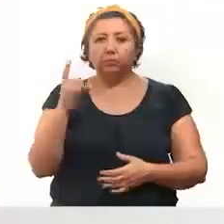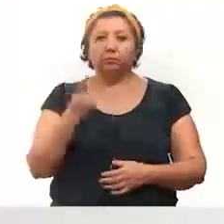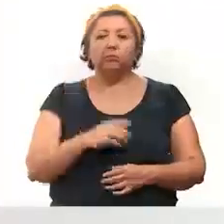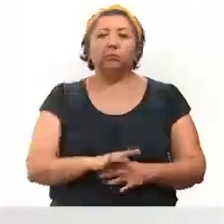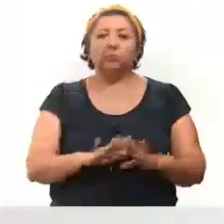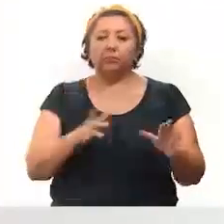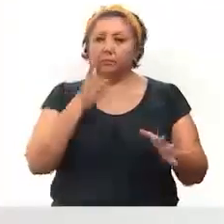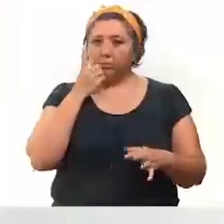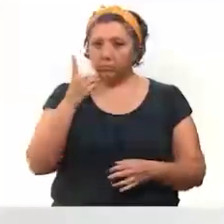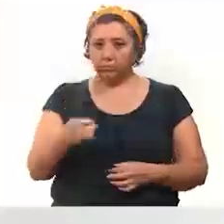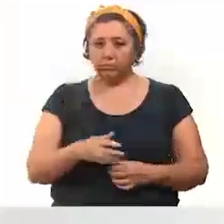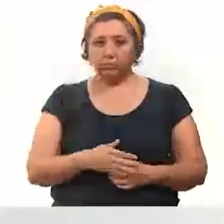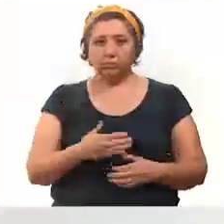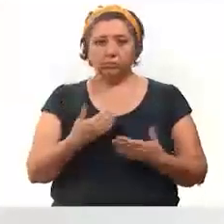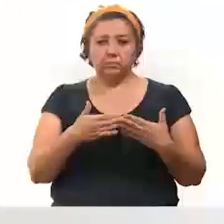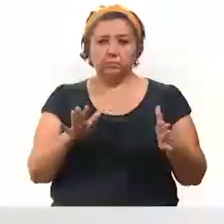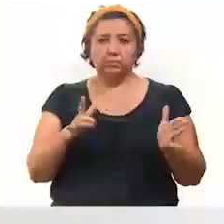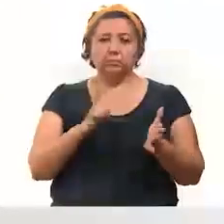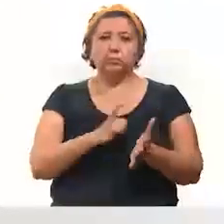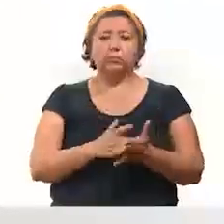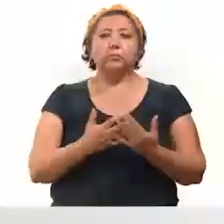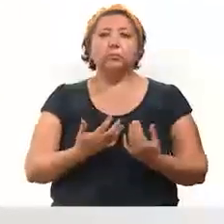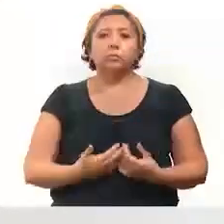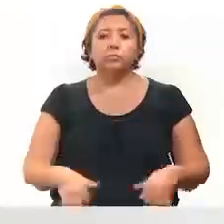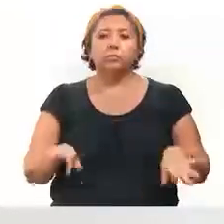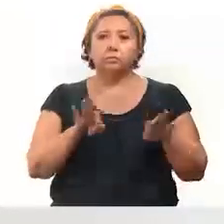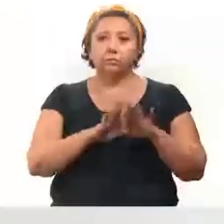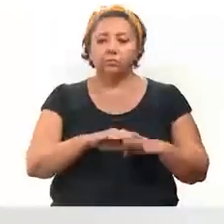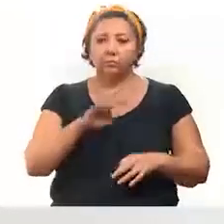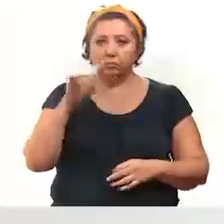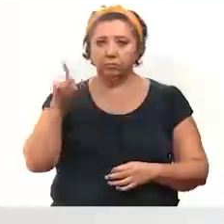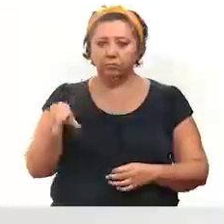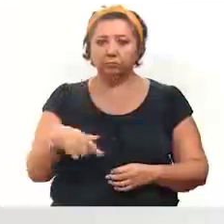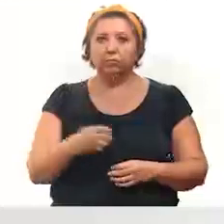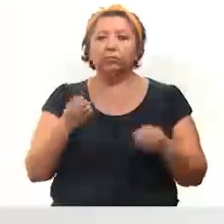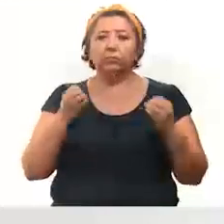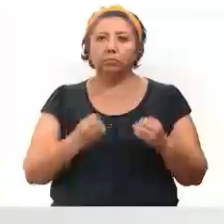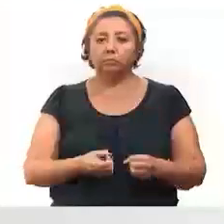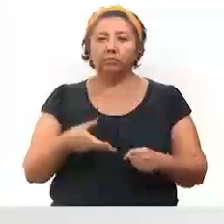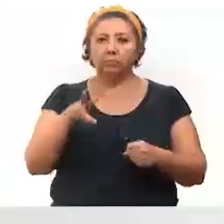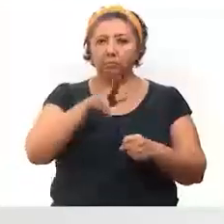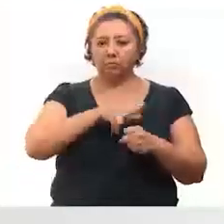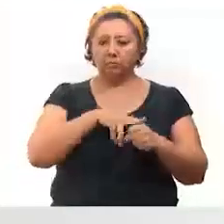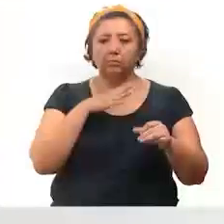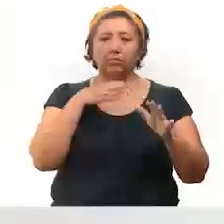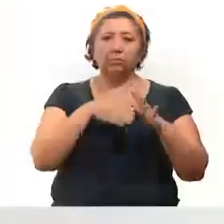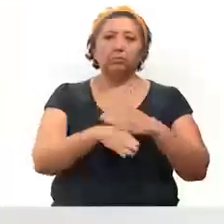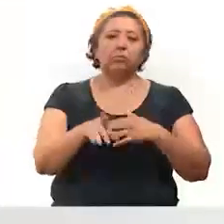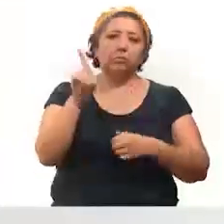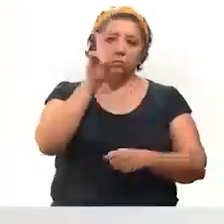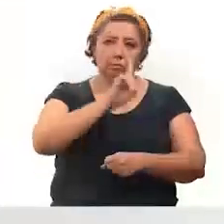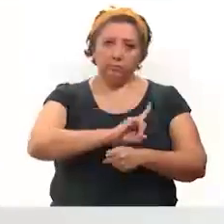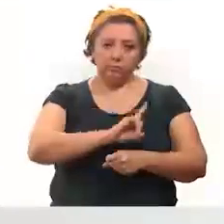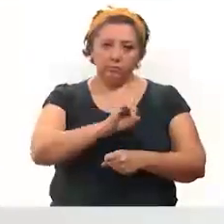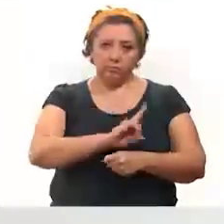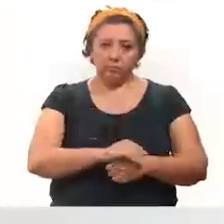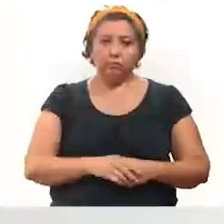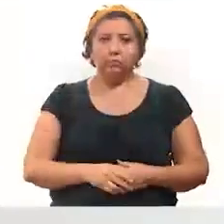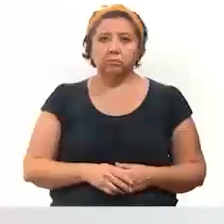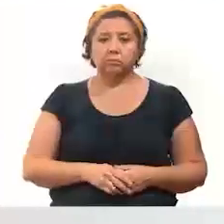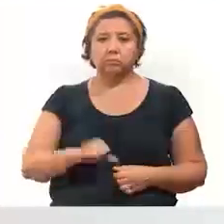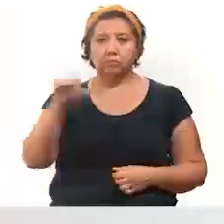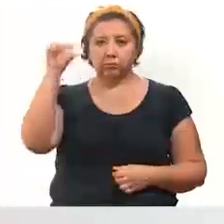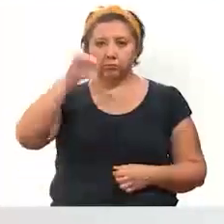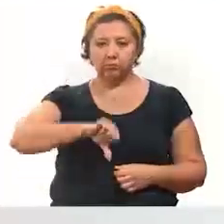diciembre. Como se ha señalado, en la reapertura económica los datos más importantes son la ocupación hospitalaria y los ingresos